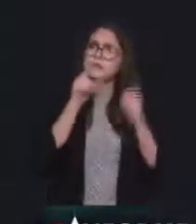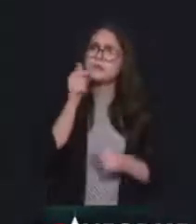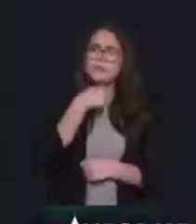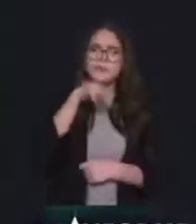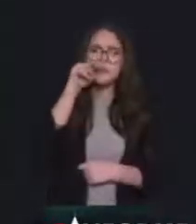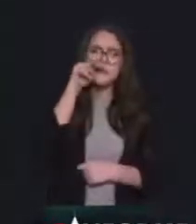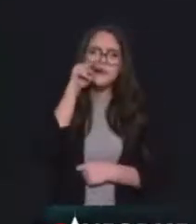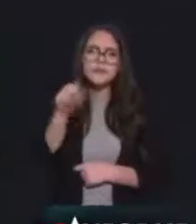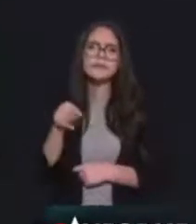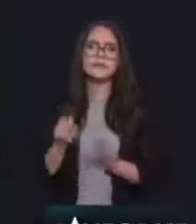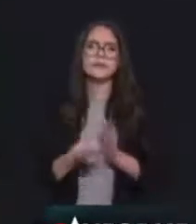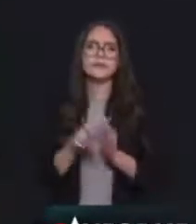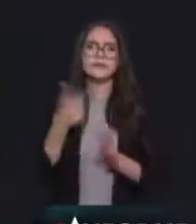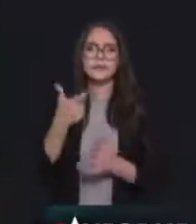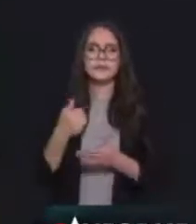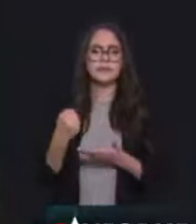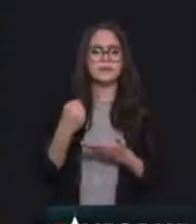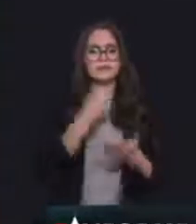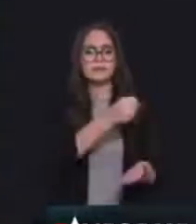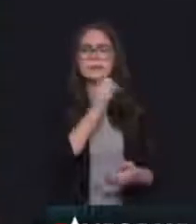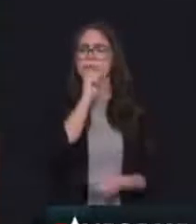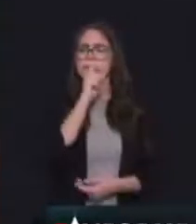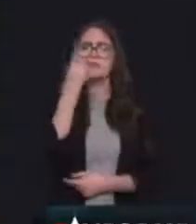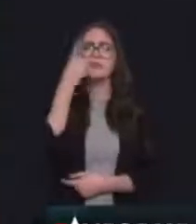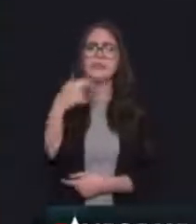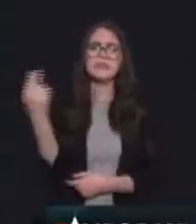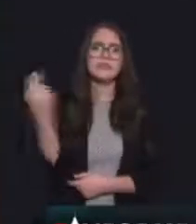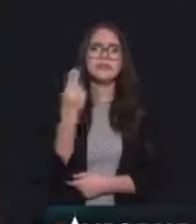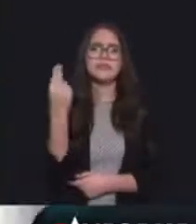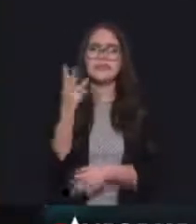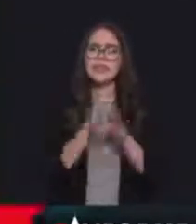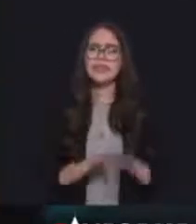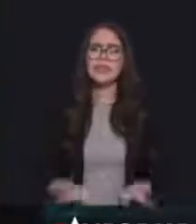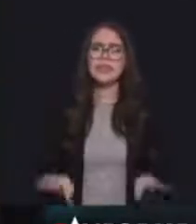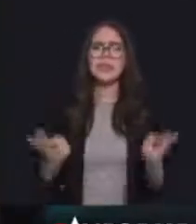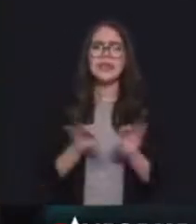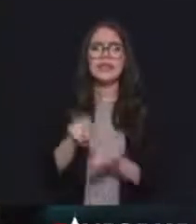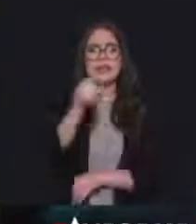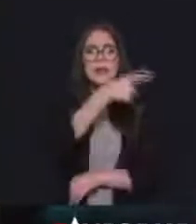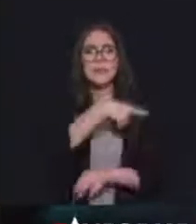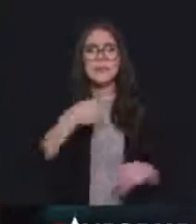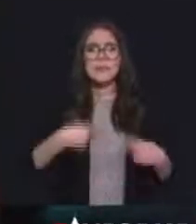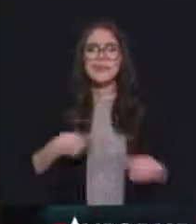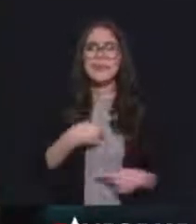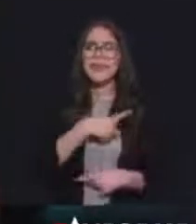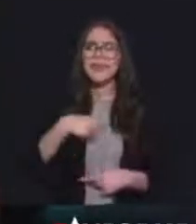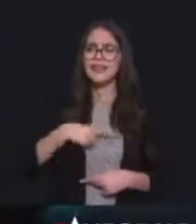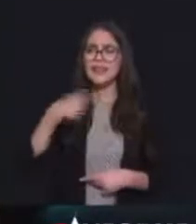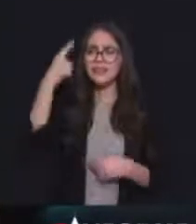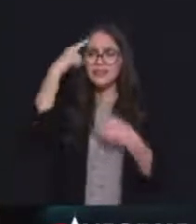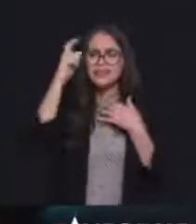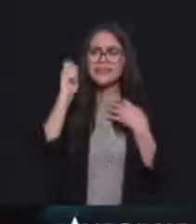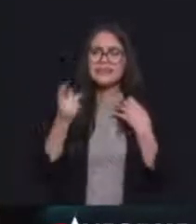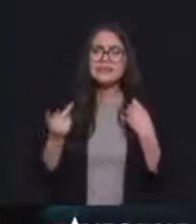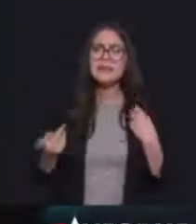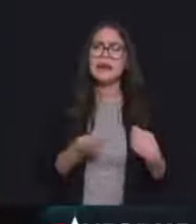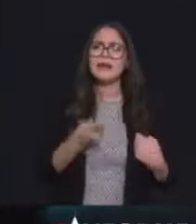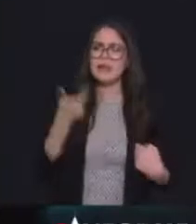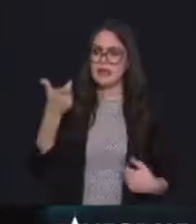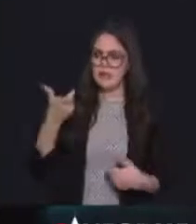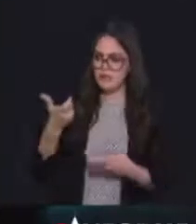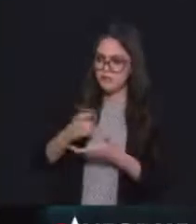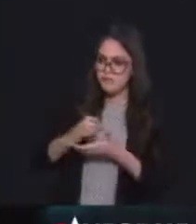tendrá que garantizar el presupuesto, pero sobre todo es muy importante que la gente esté consciente de lo que pasó en realidad con el